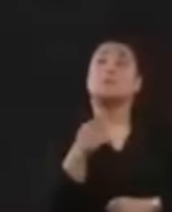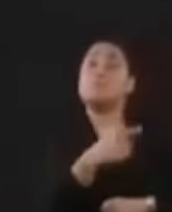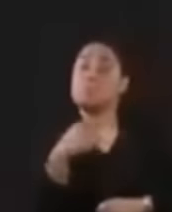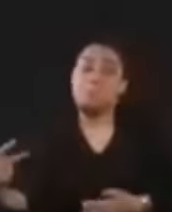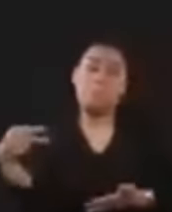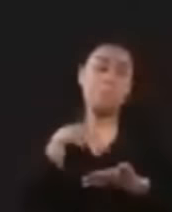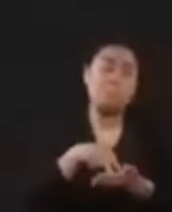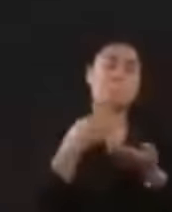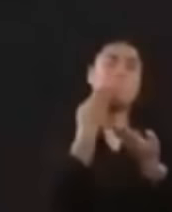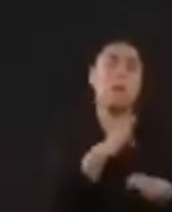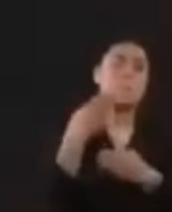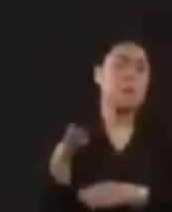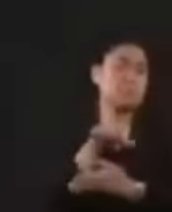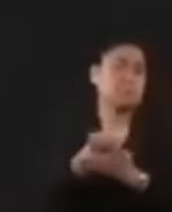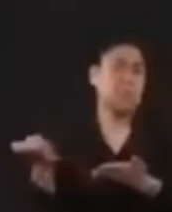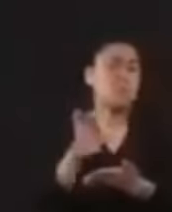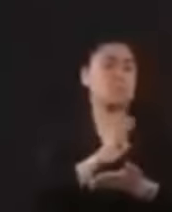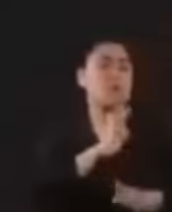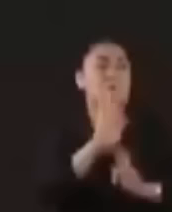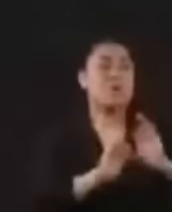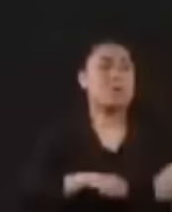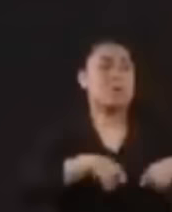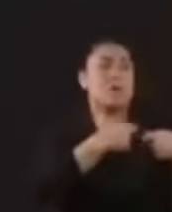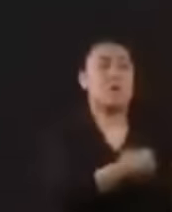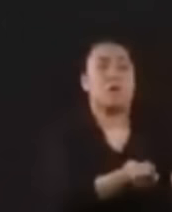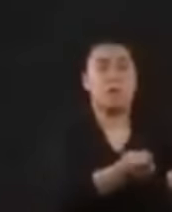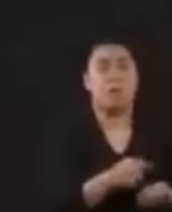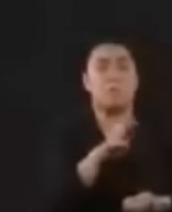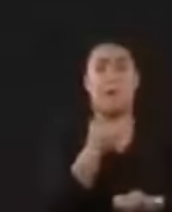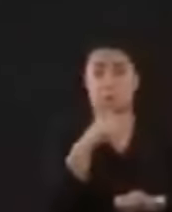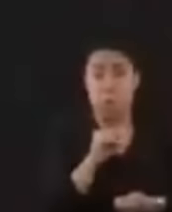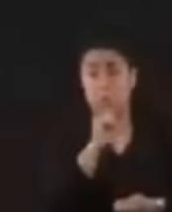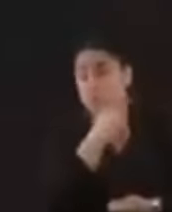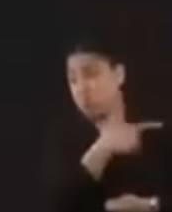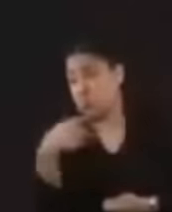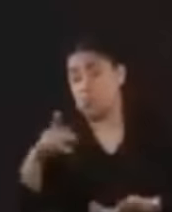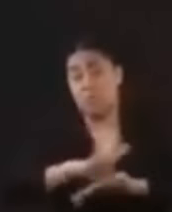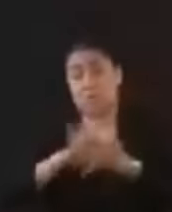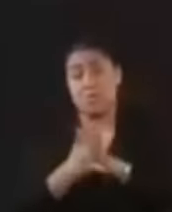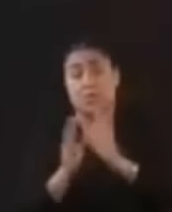porque le daban contratos al Mayo y están hasta acá con el narco a